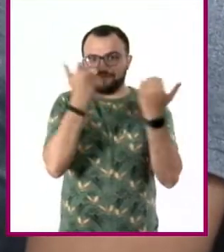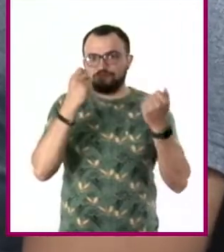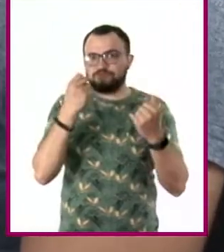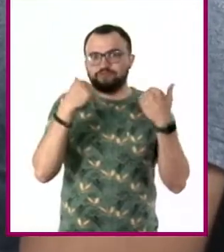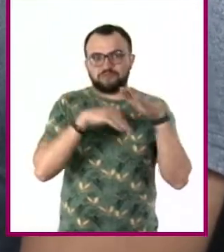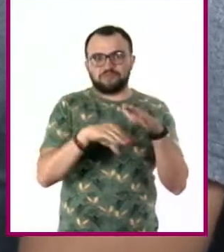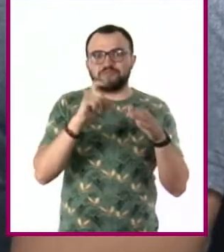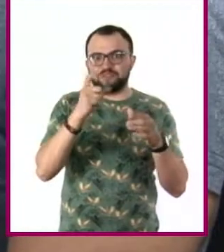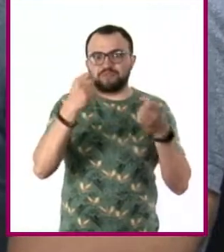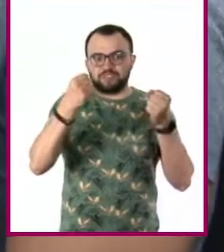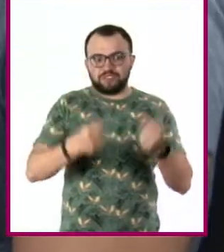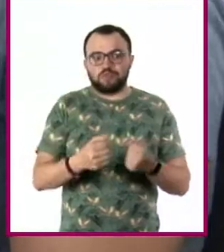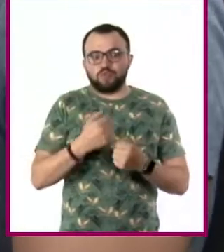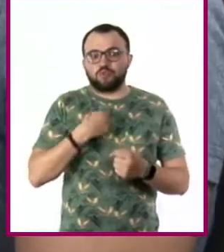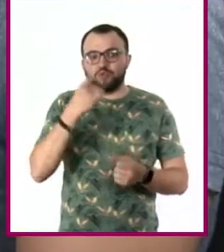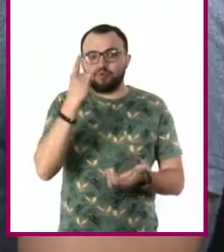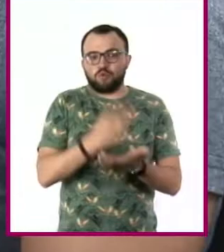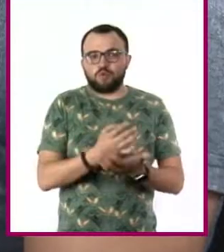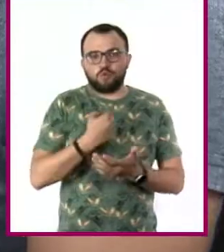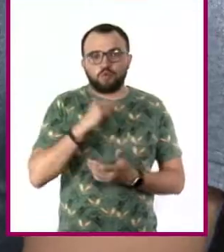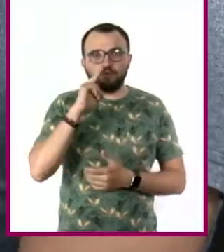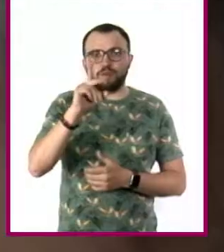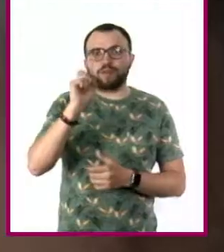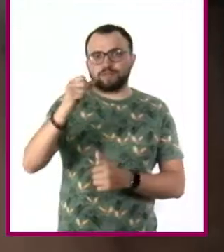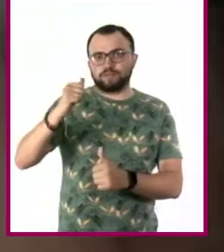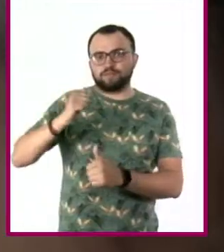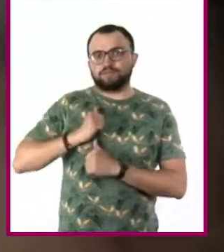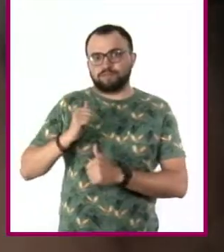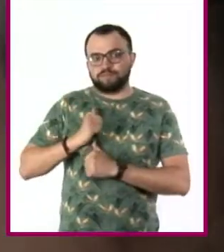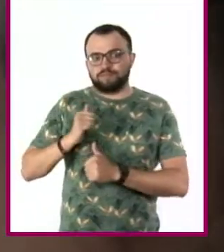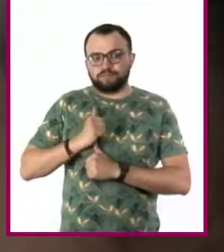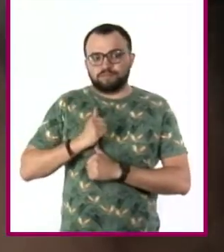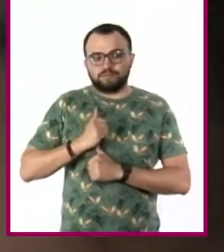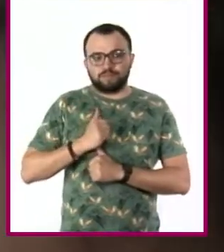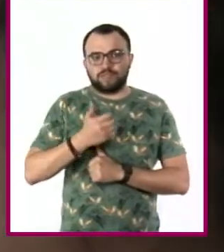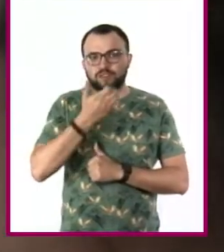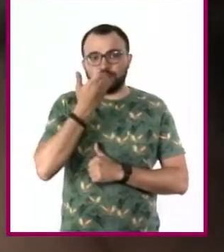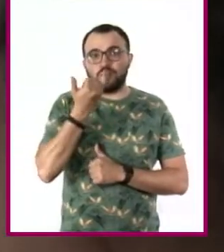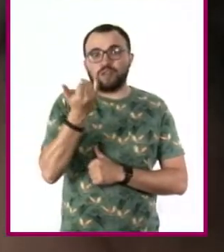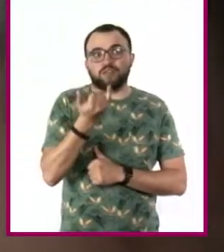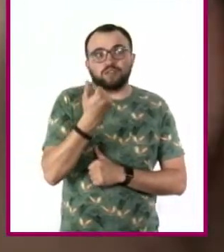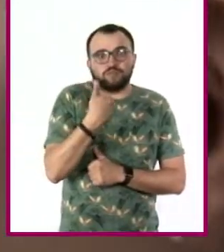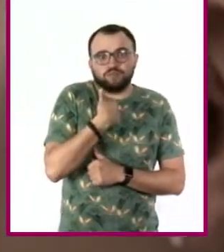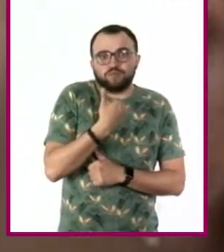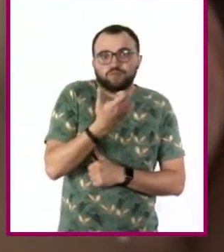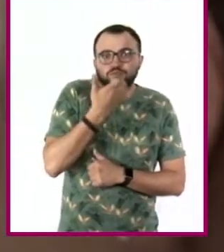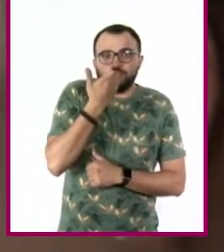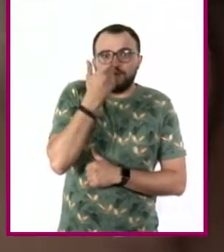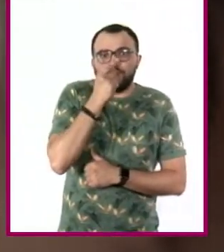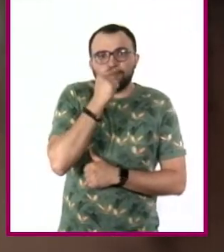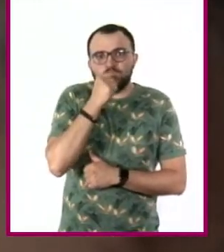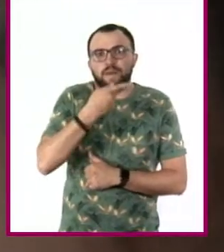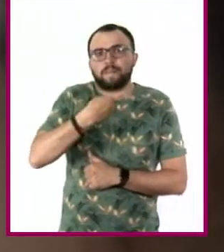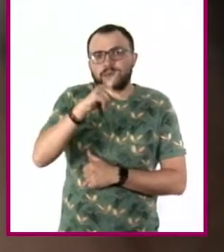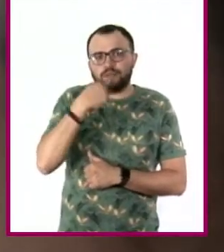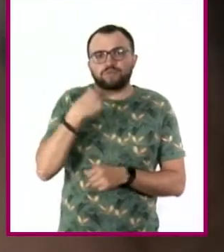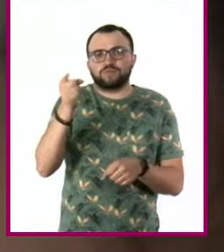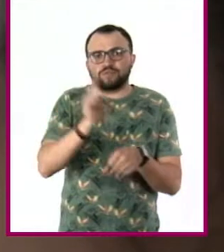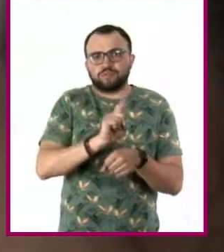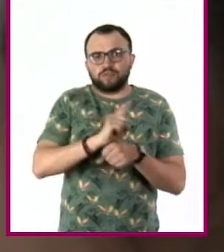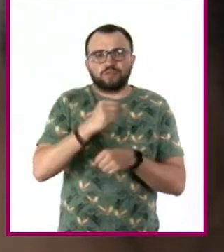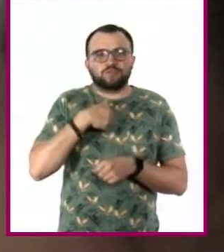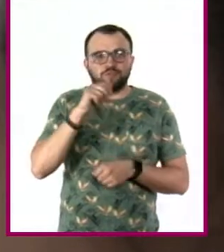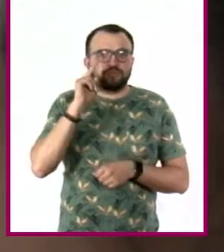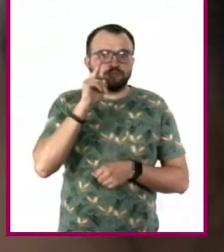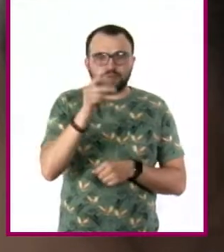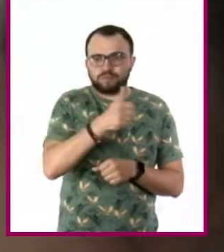seguridad. Solamente ubico el colegio militar. Y yo la escuela de policía. Pero lo que sí percibo a diario en mis traslados es